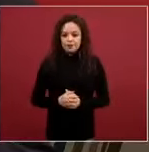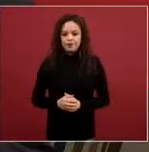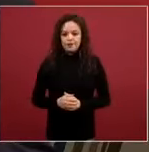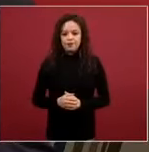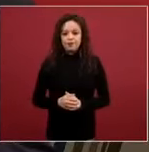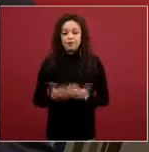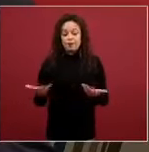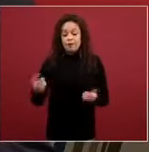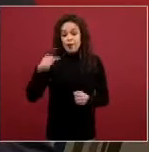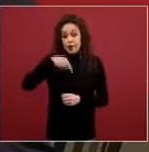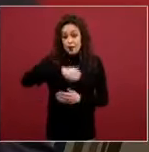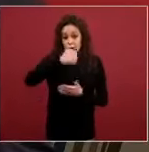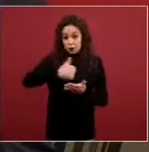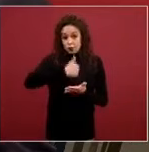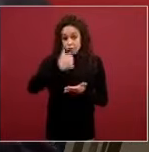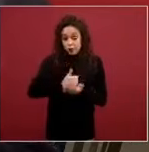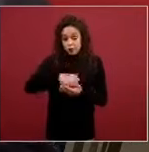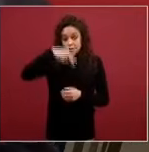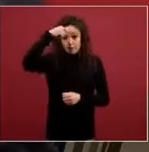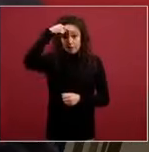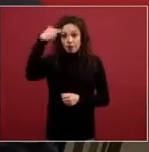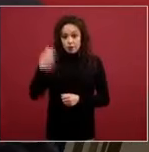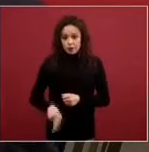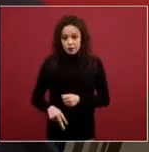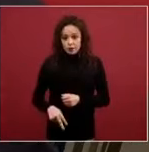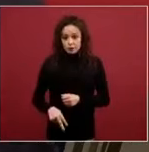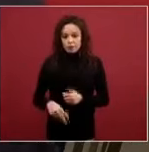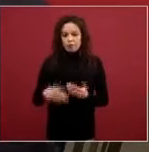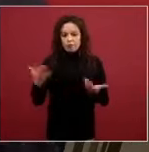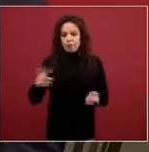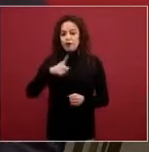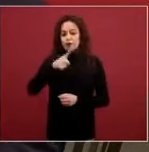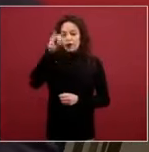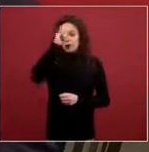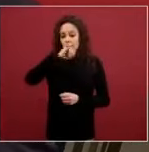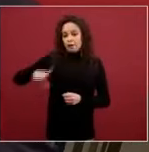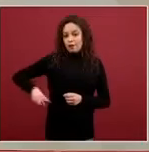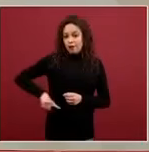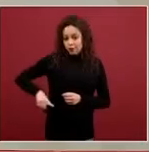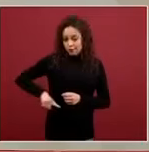metropolitana del Valle de México, y aquí la doctora Sheinbaum ha sido